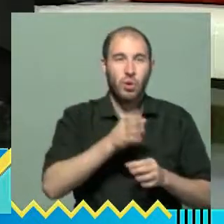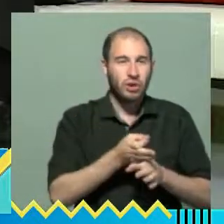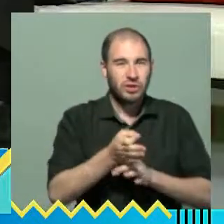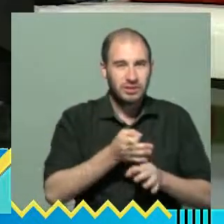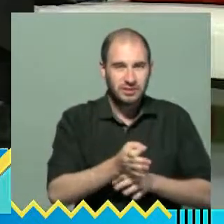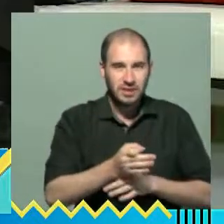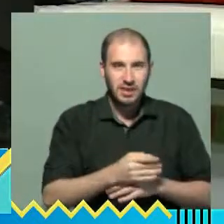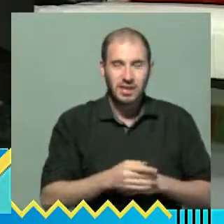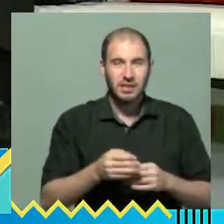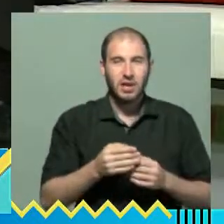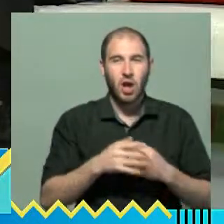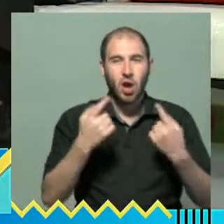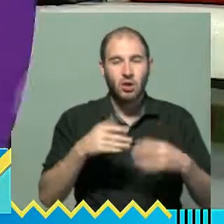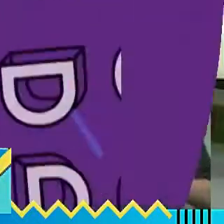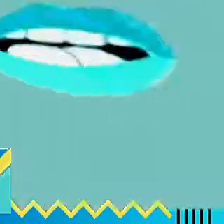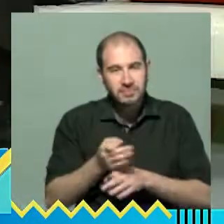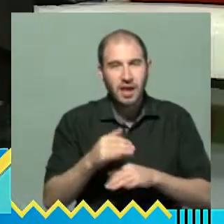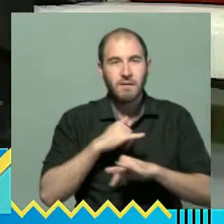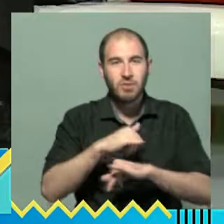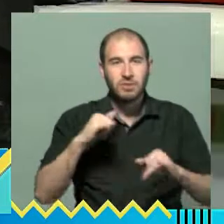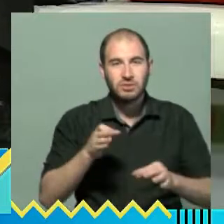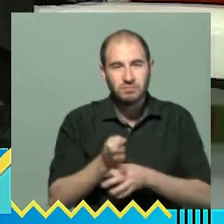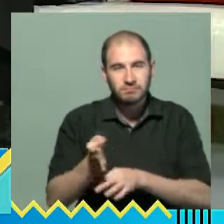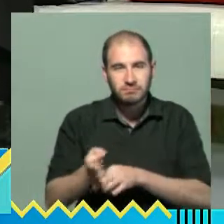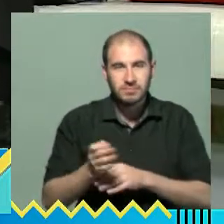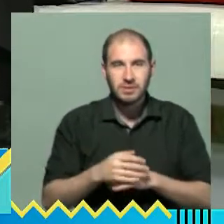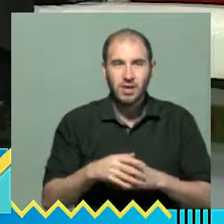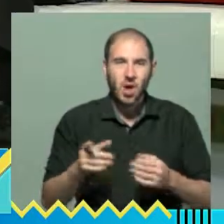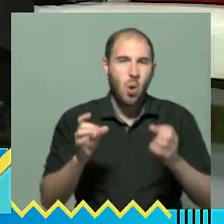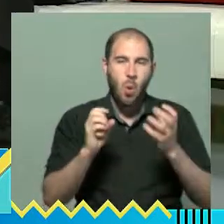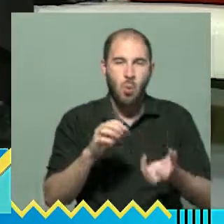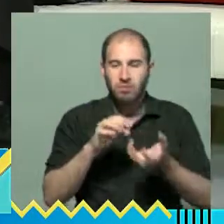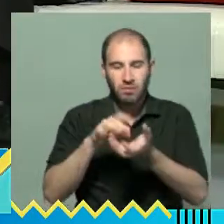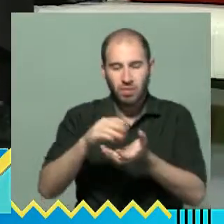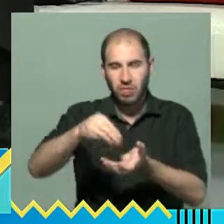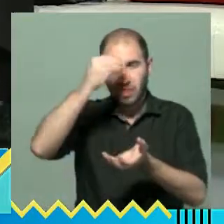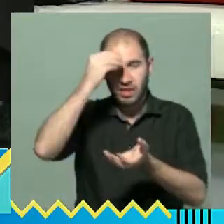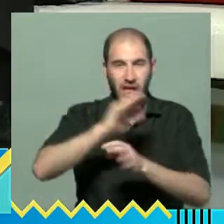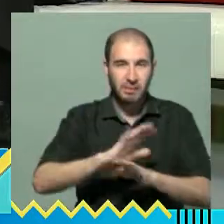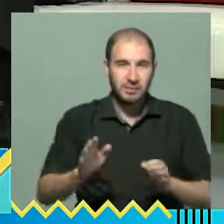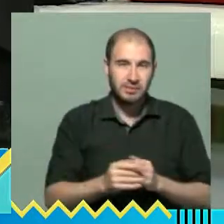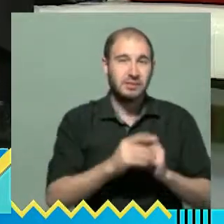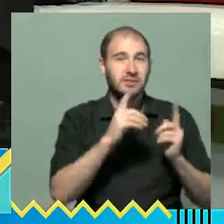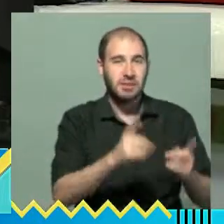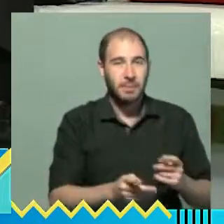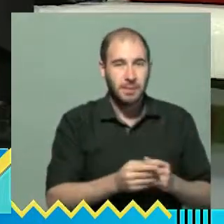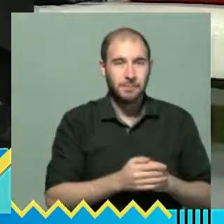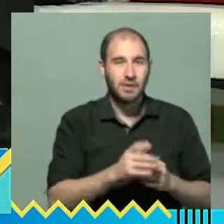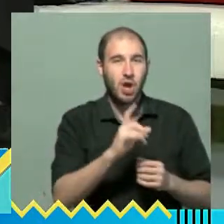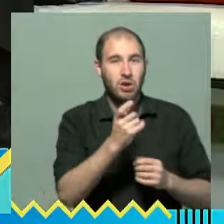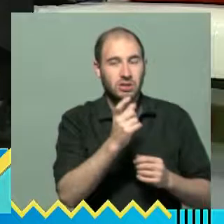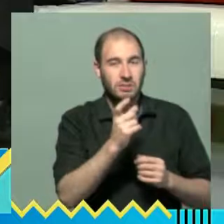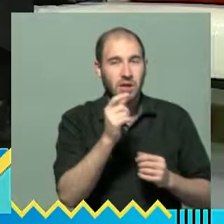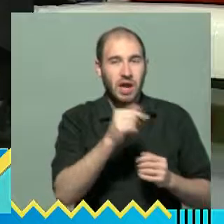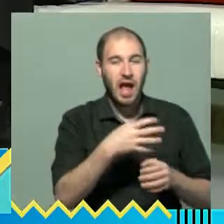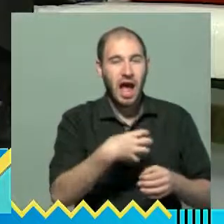educa transmitiendo información fría y racional. Sí, que lo vemos también en el concepto de alguna forma